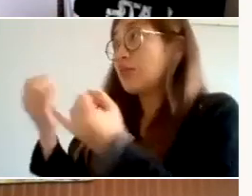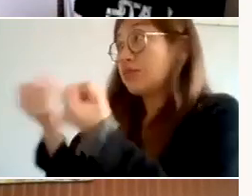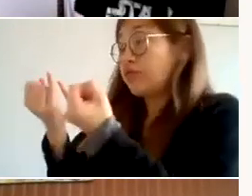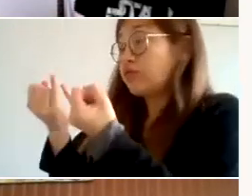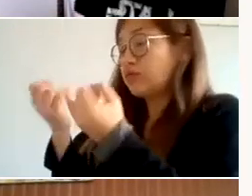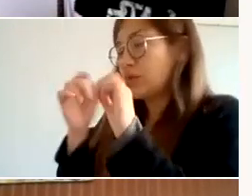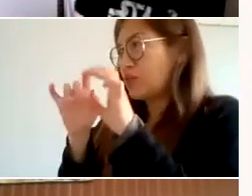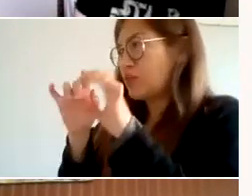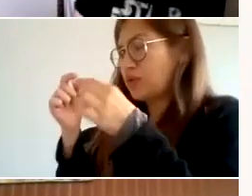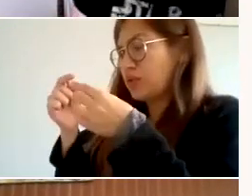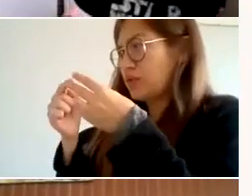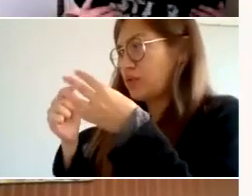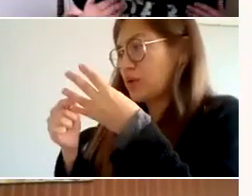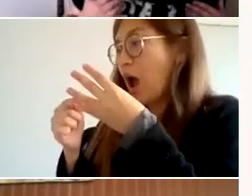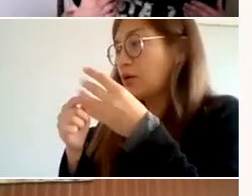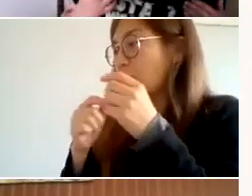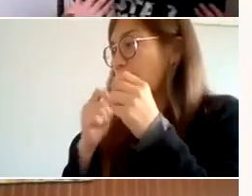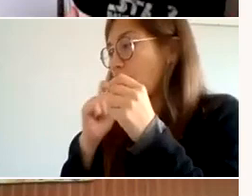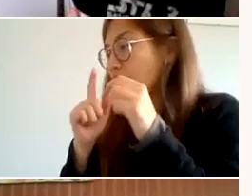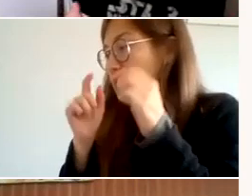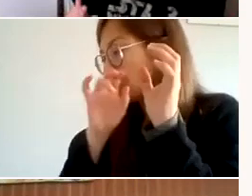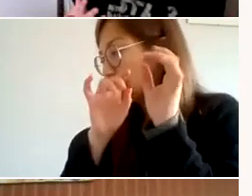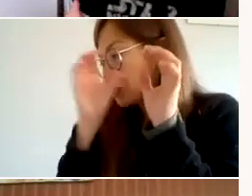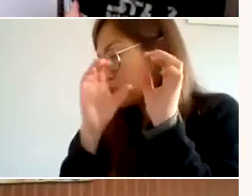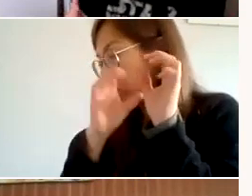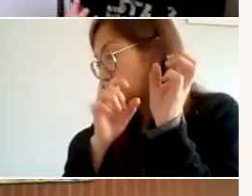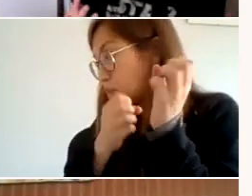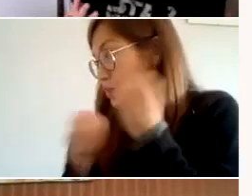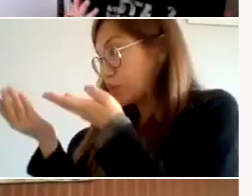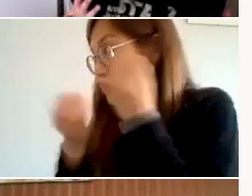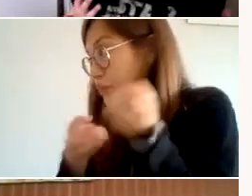Es el programa como más básico para poder conectarnos